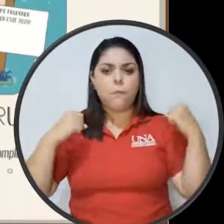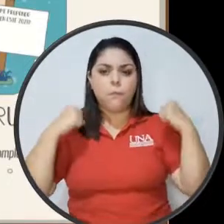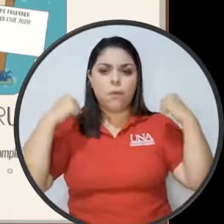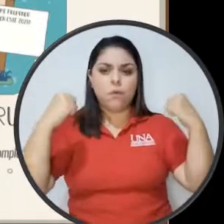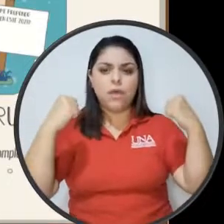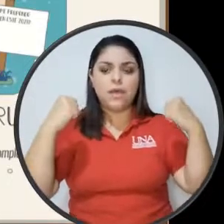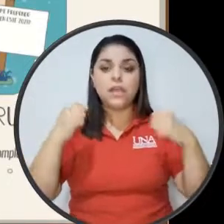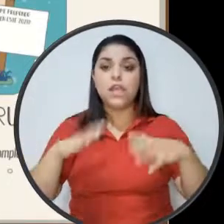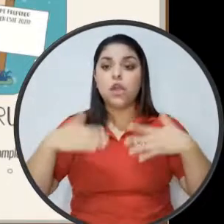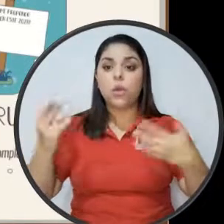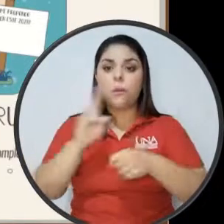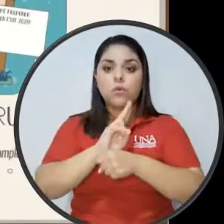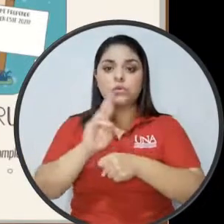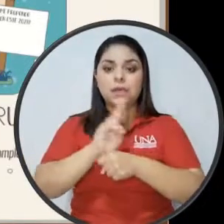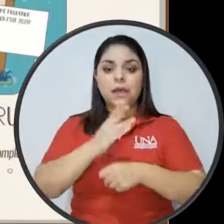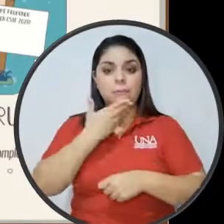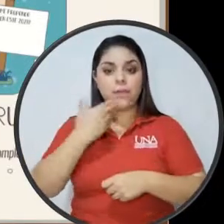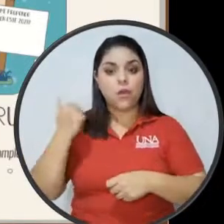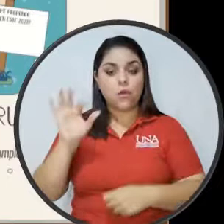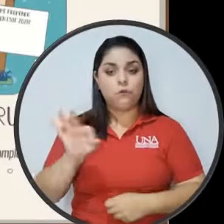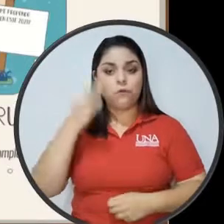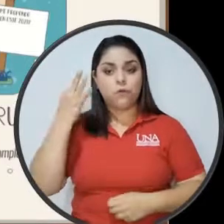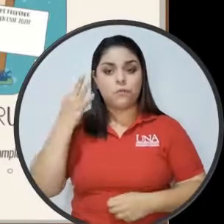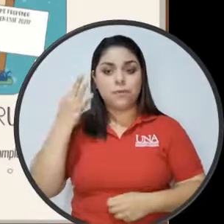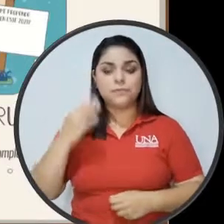y cómo utilizarlo de la mejor manera.